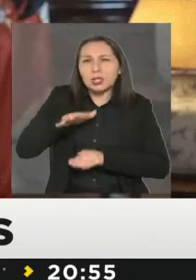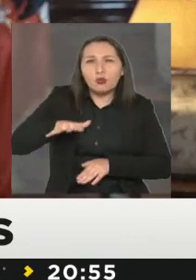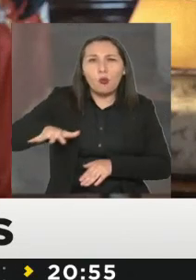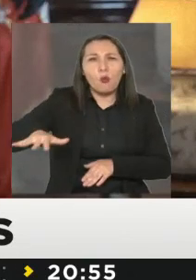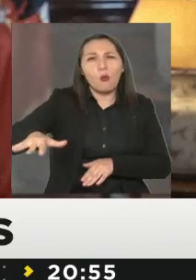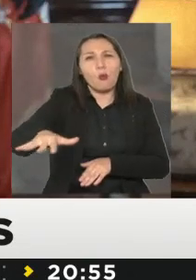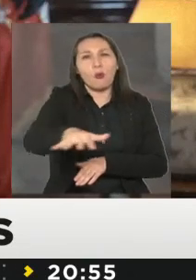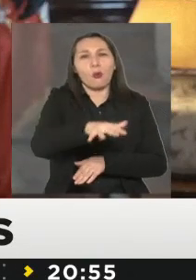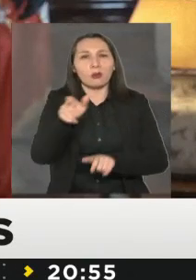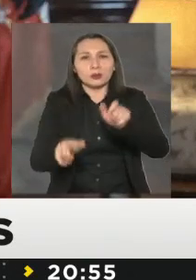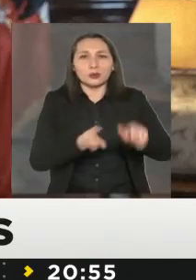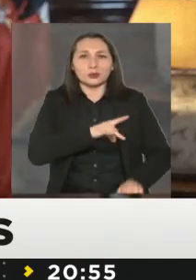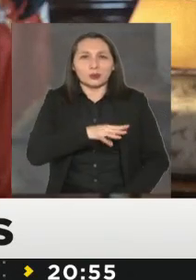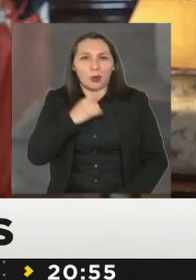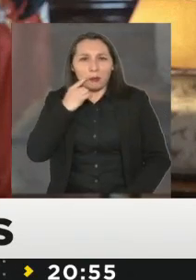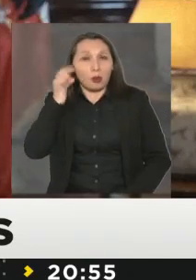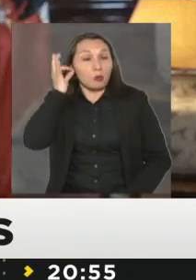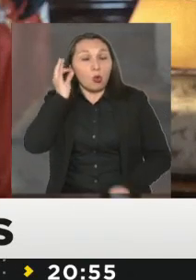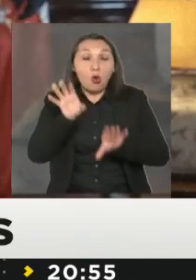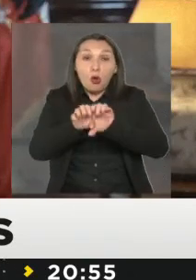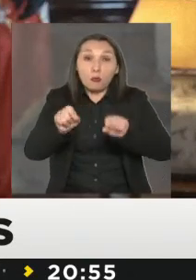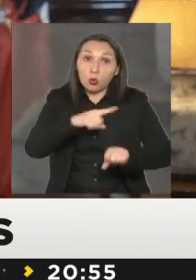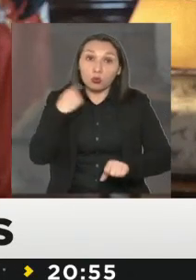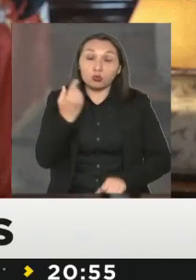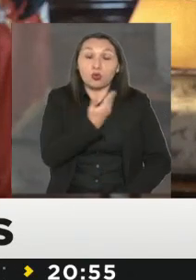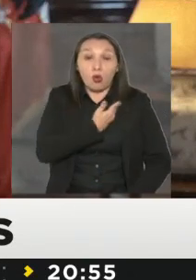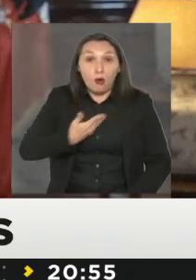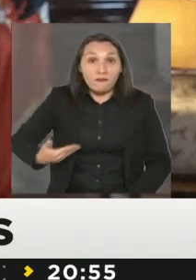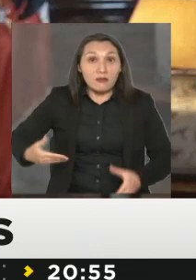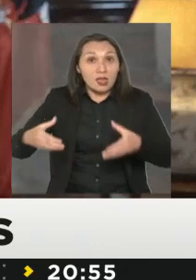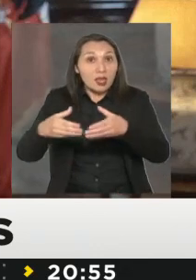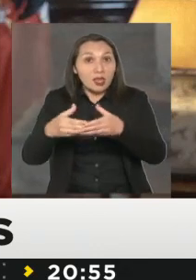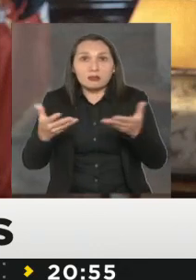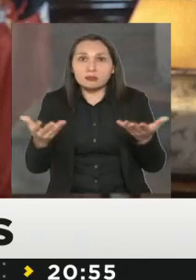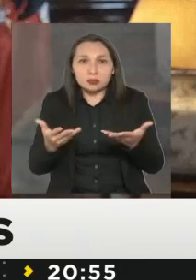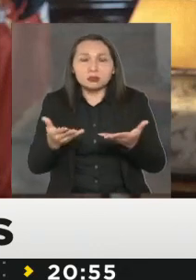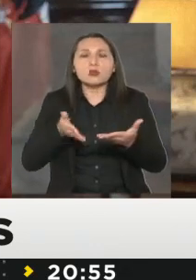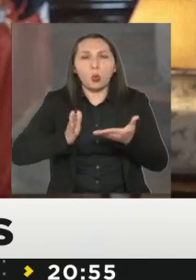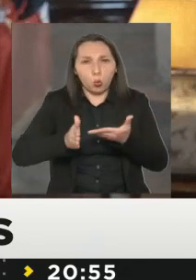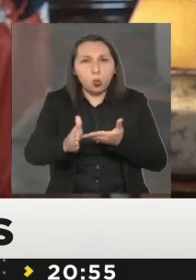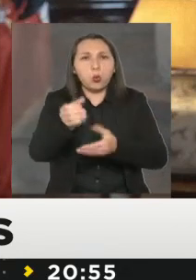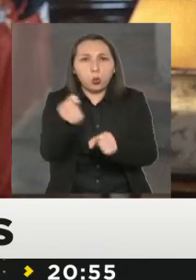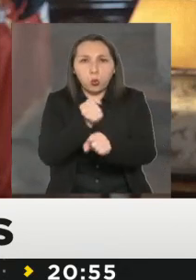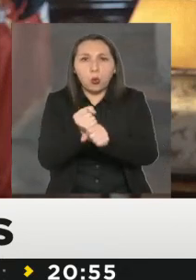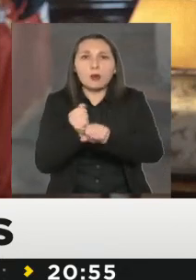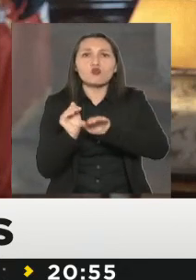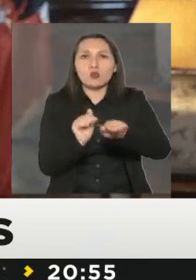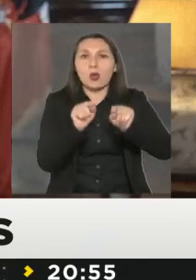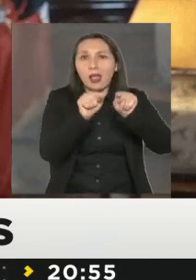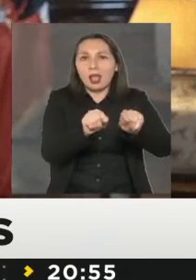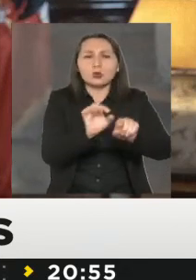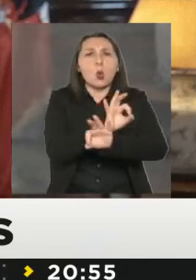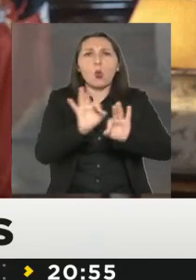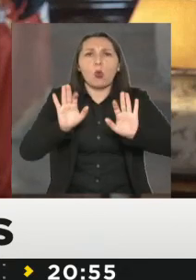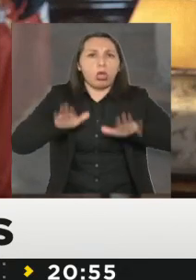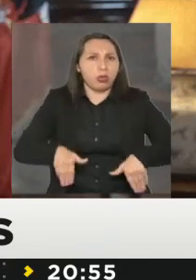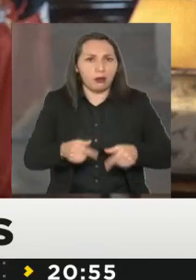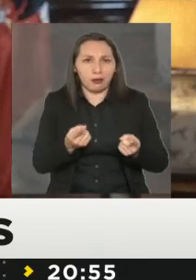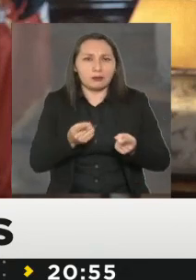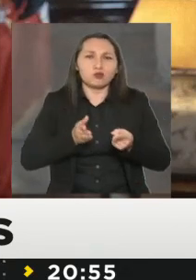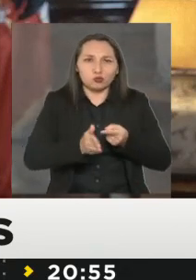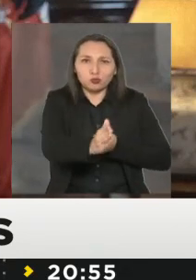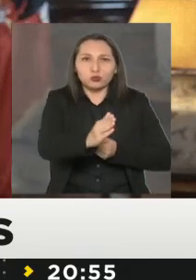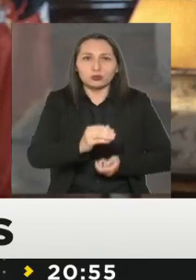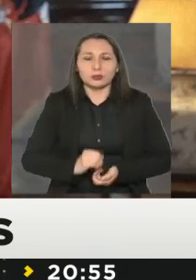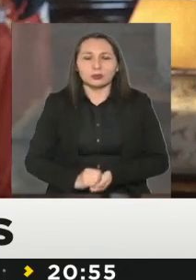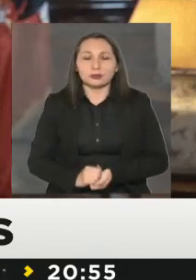de chilenos y chilenas y nuestro compromiso como gobierno es continuar trabajando por ello de manera inaudita ble